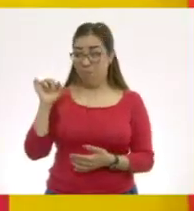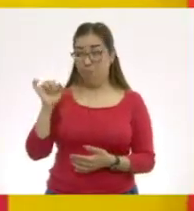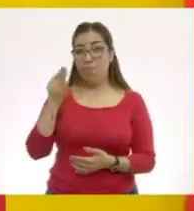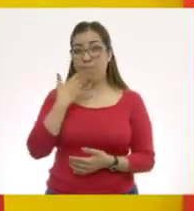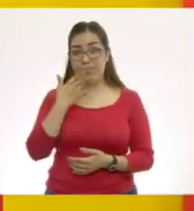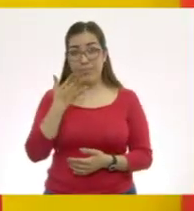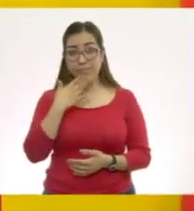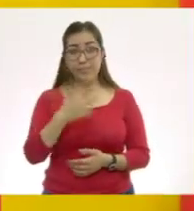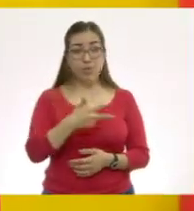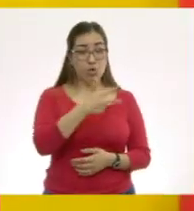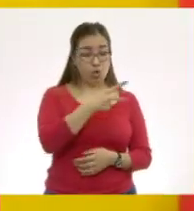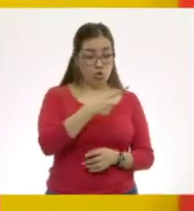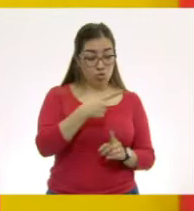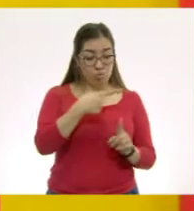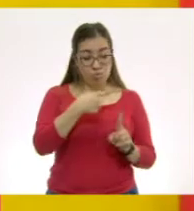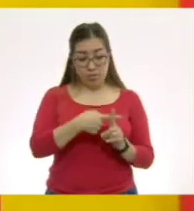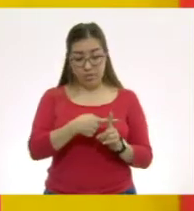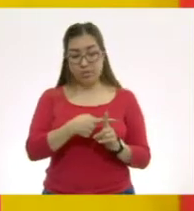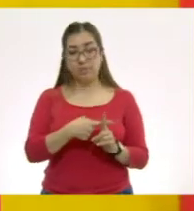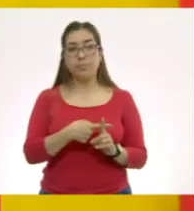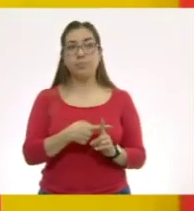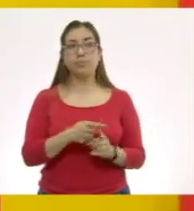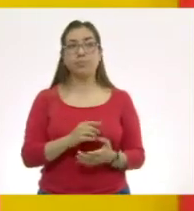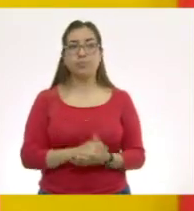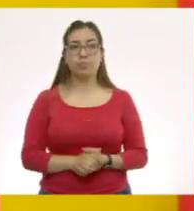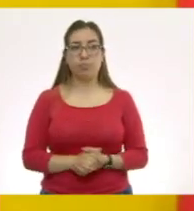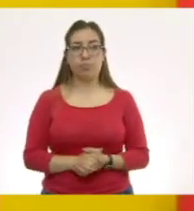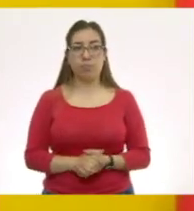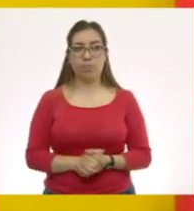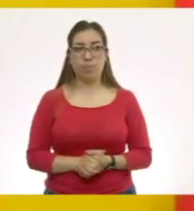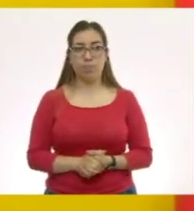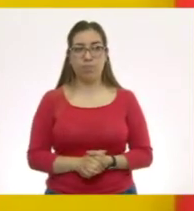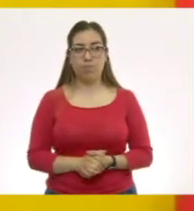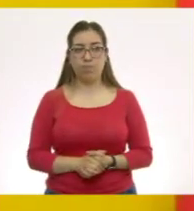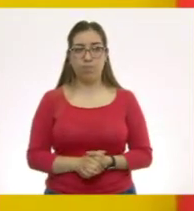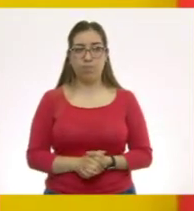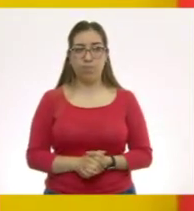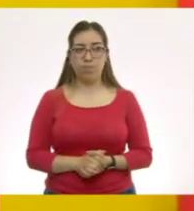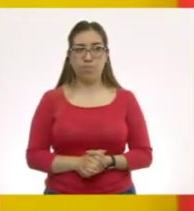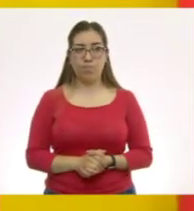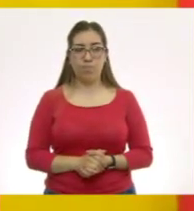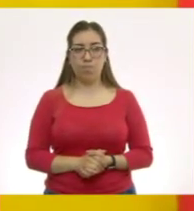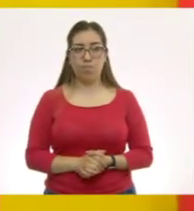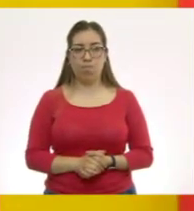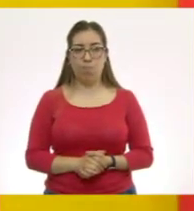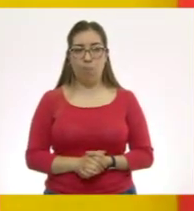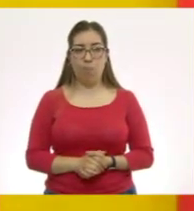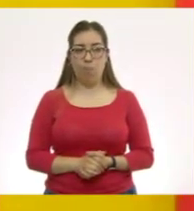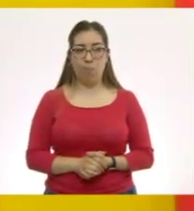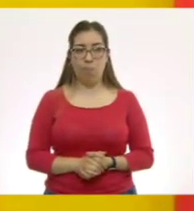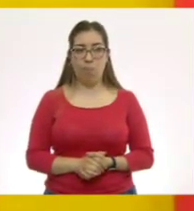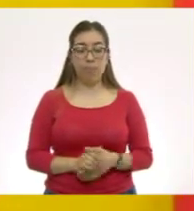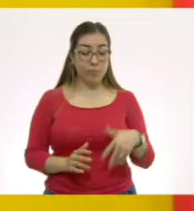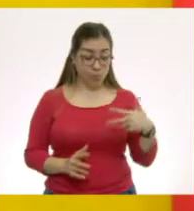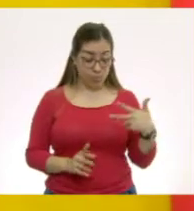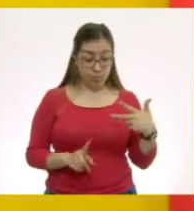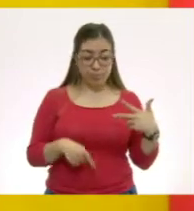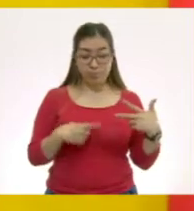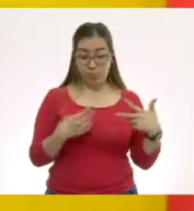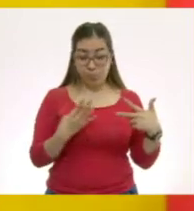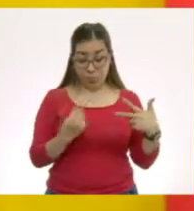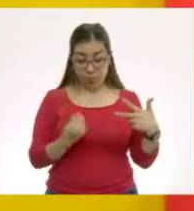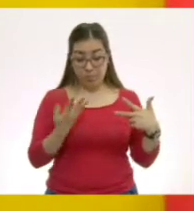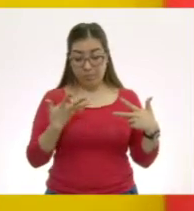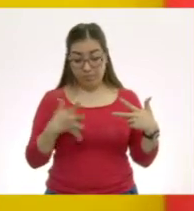8 más 12, que apenas lo voy a hacer, ajá, vamos a comprobar que cae en el número 12. 8, 9,